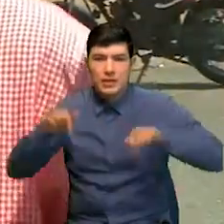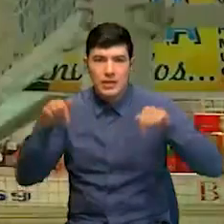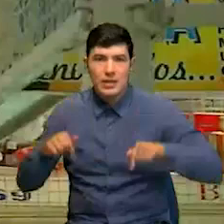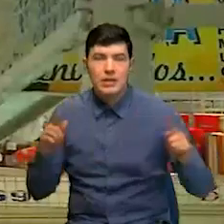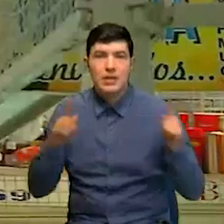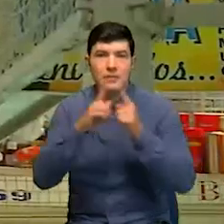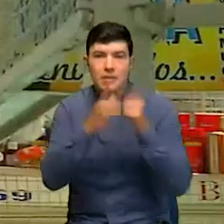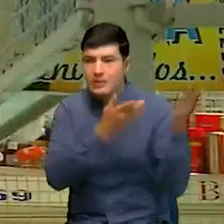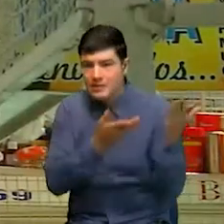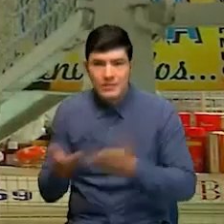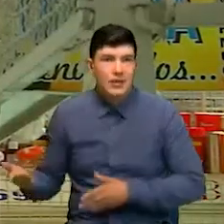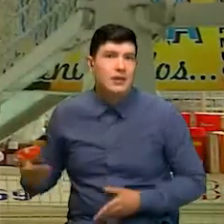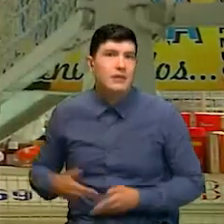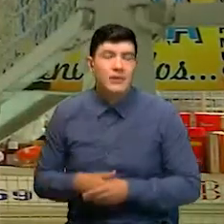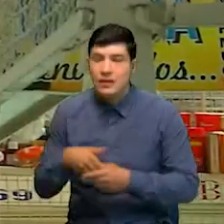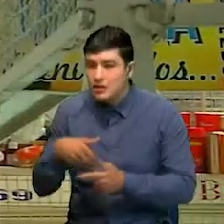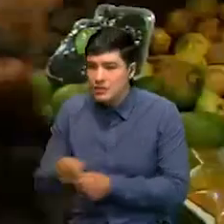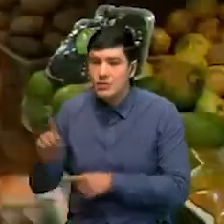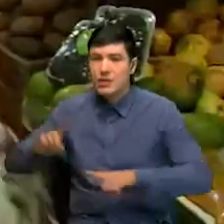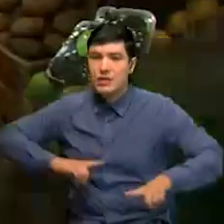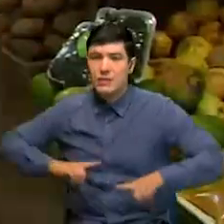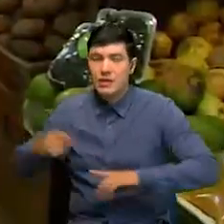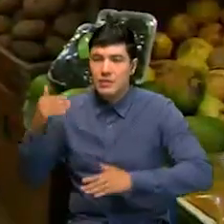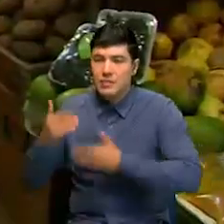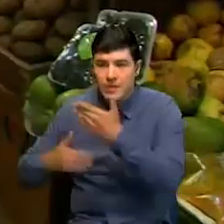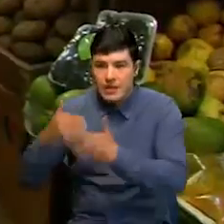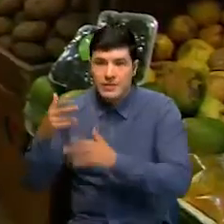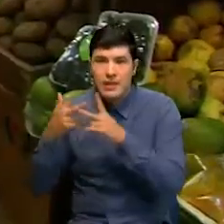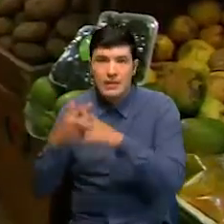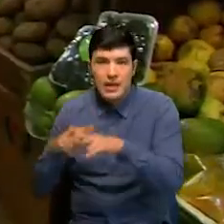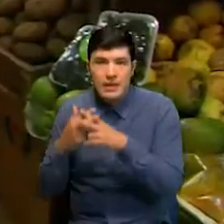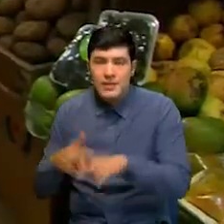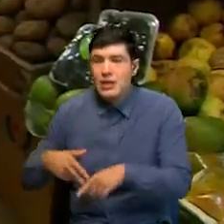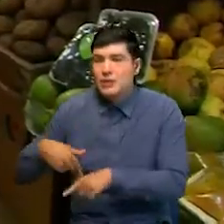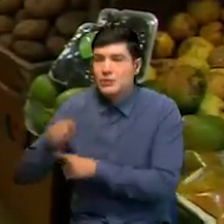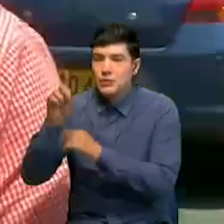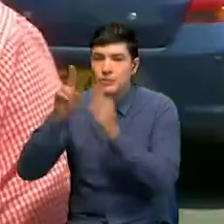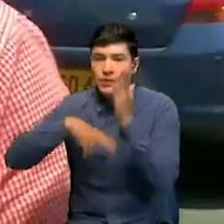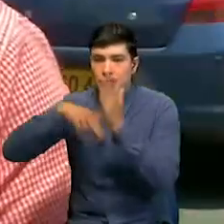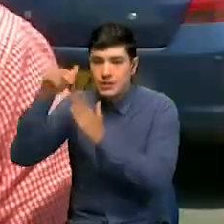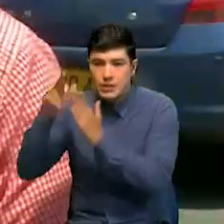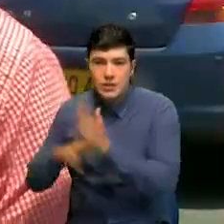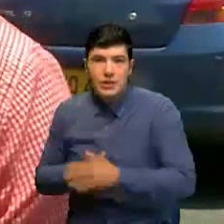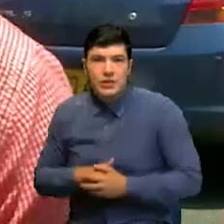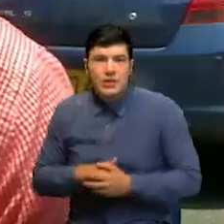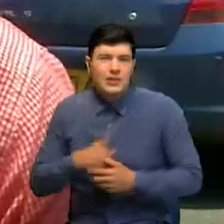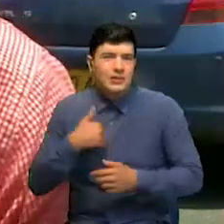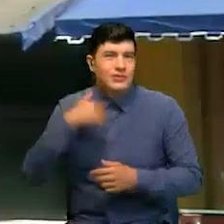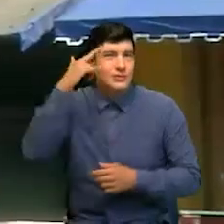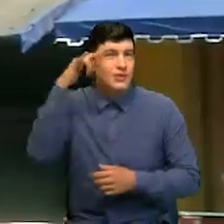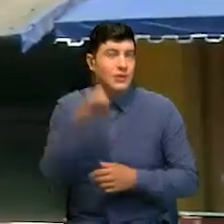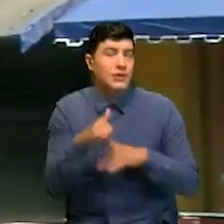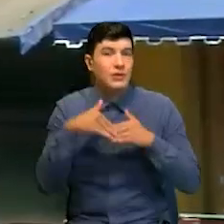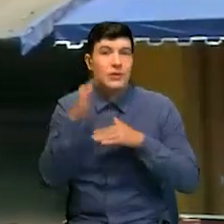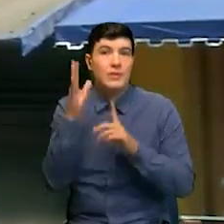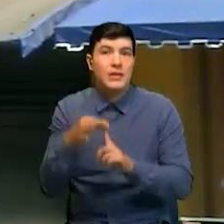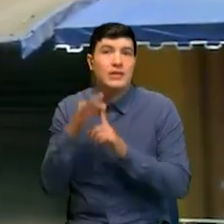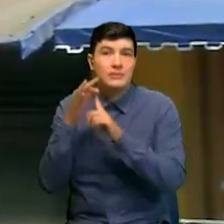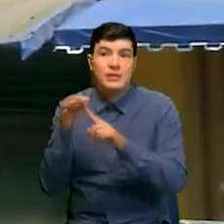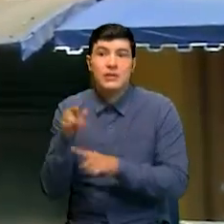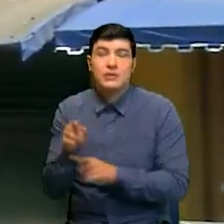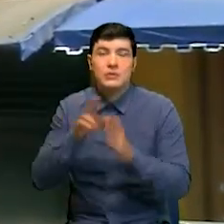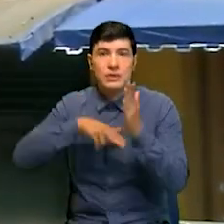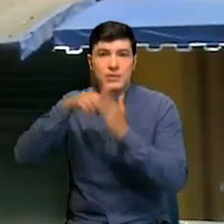mercado es bienvenido la administración tiene que venir a hacerle mantenimiento la pintura y yo creo que lo más especial es pintura